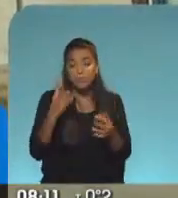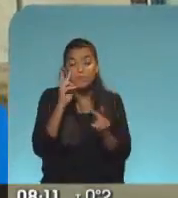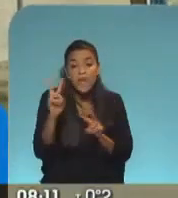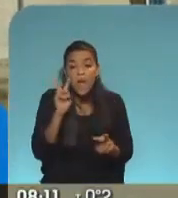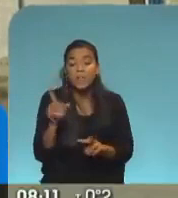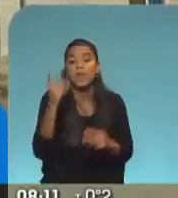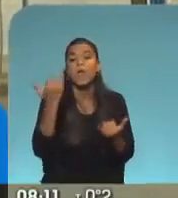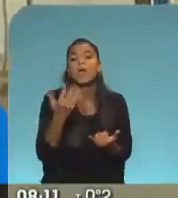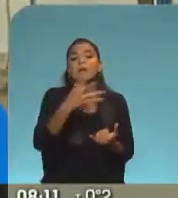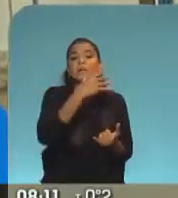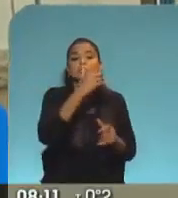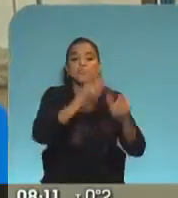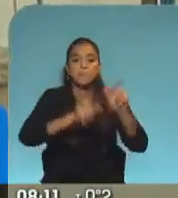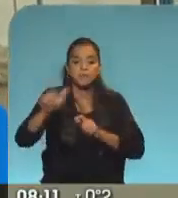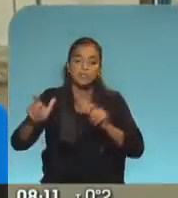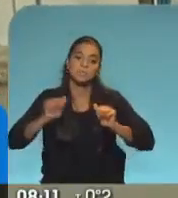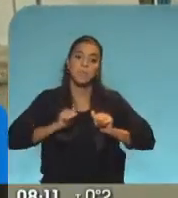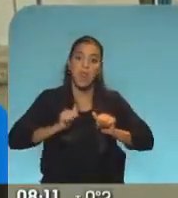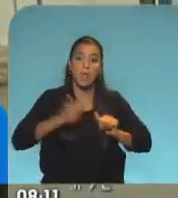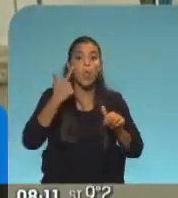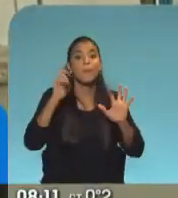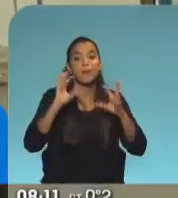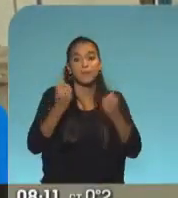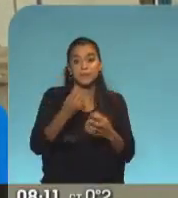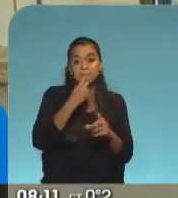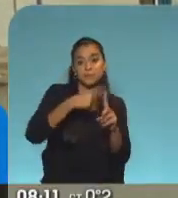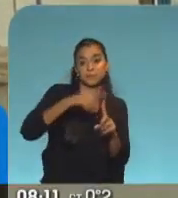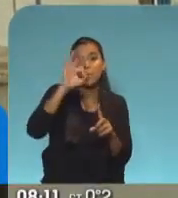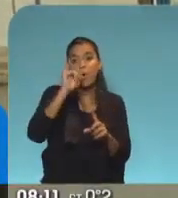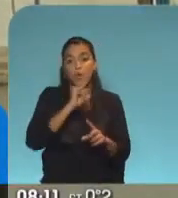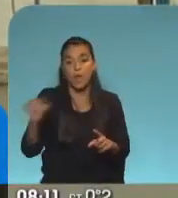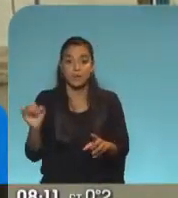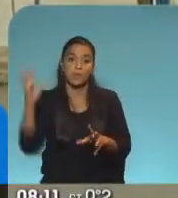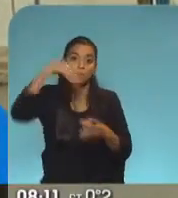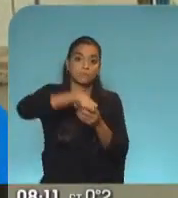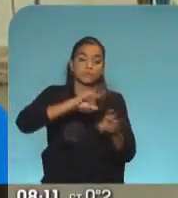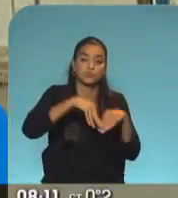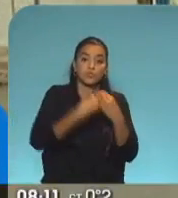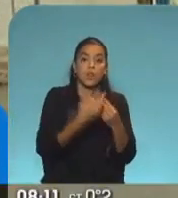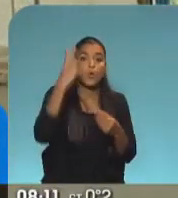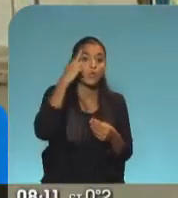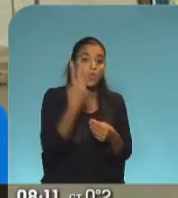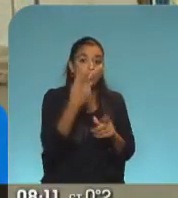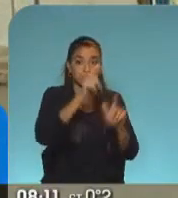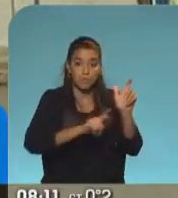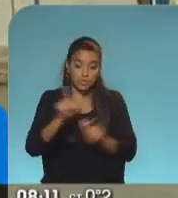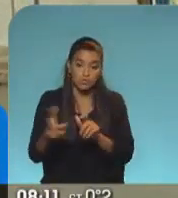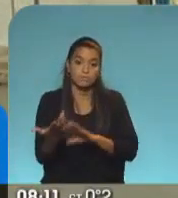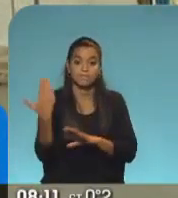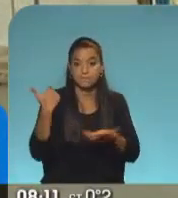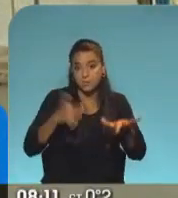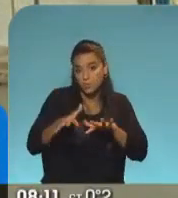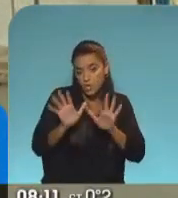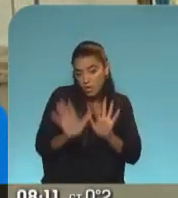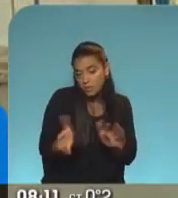de otras 14 personas que bueno se está esperando también saber si se sumarían a este total de 92 personas que estaban en esta situación